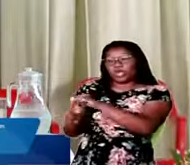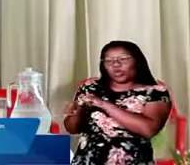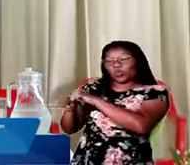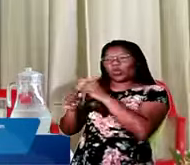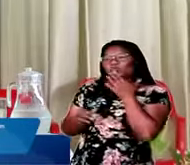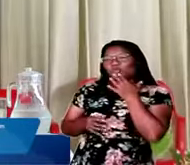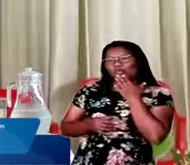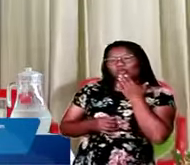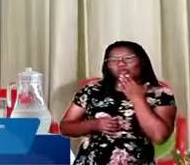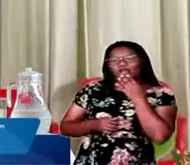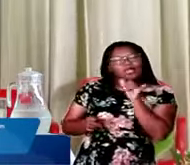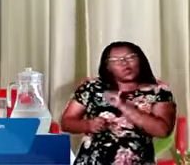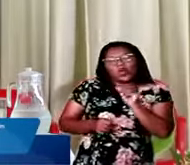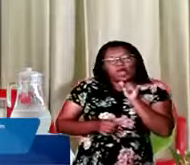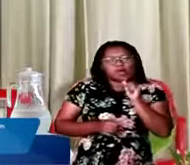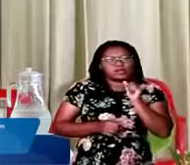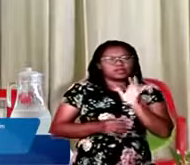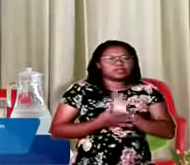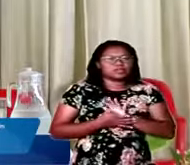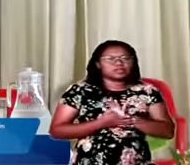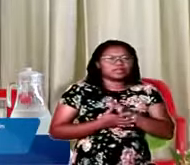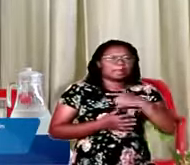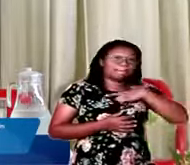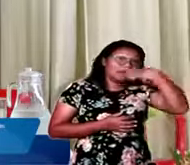Igual que los blancos racistas